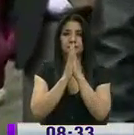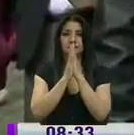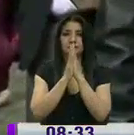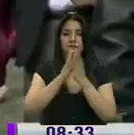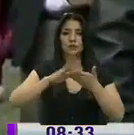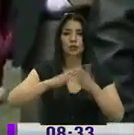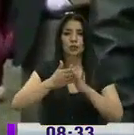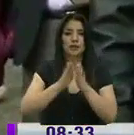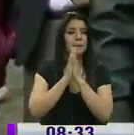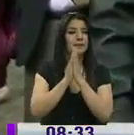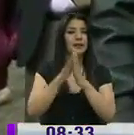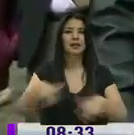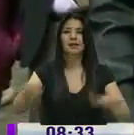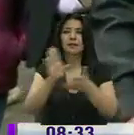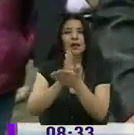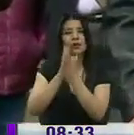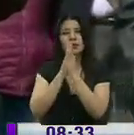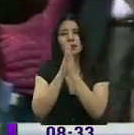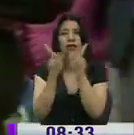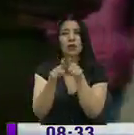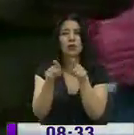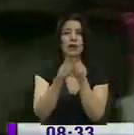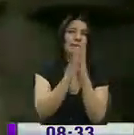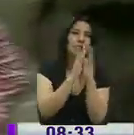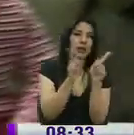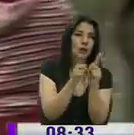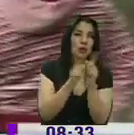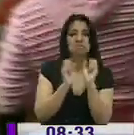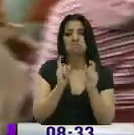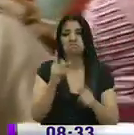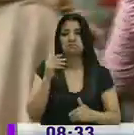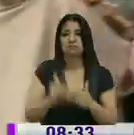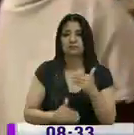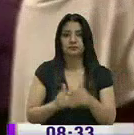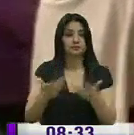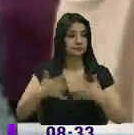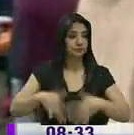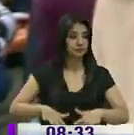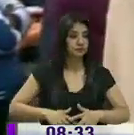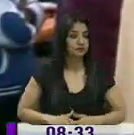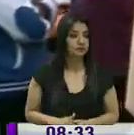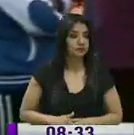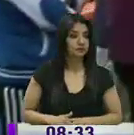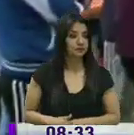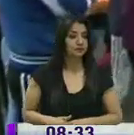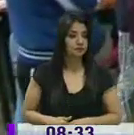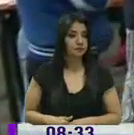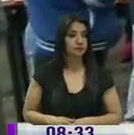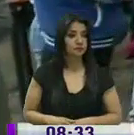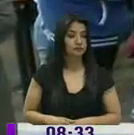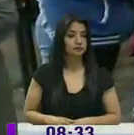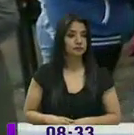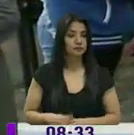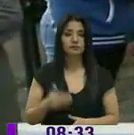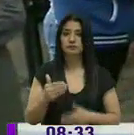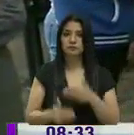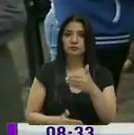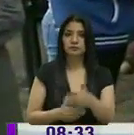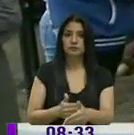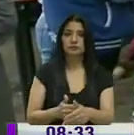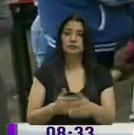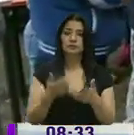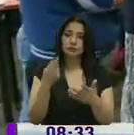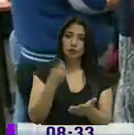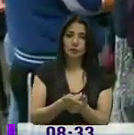comunidad en el texto de barrios y dentro del proceso que estamos ya en camino pues vamos a